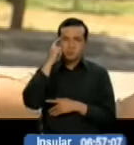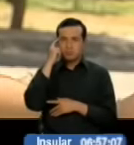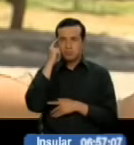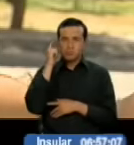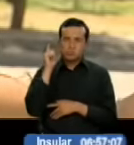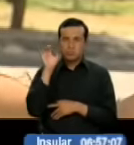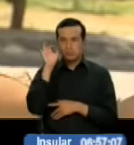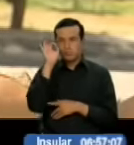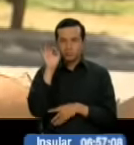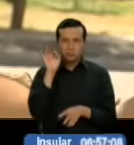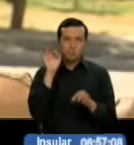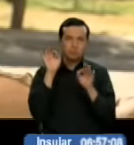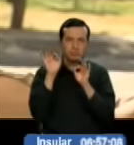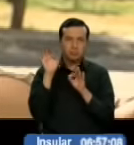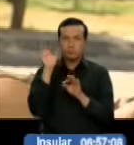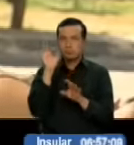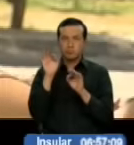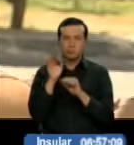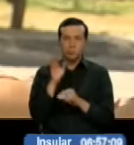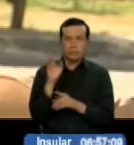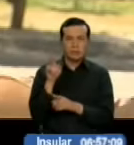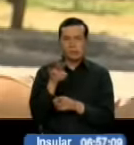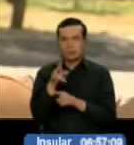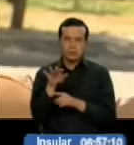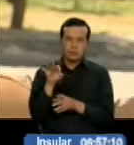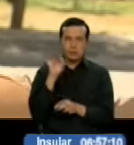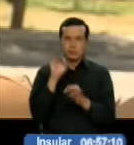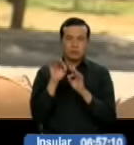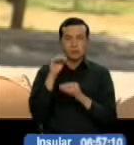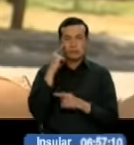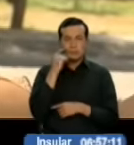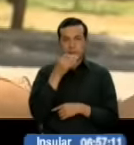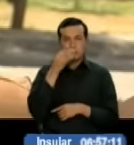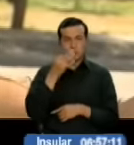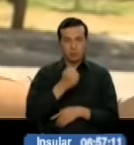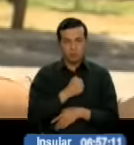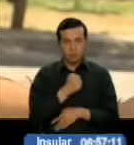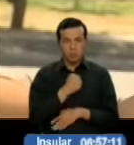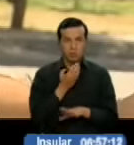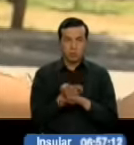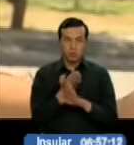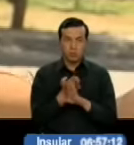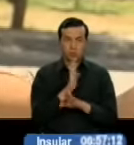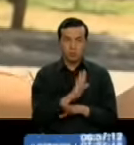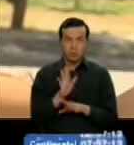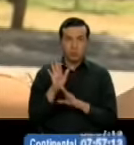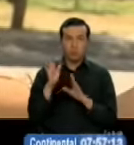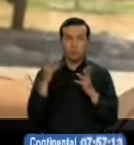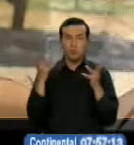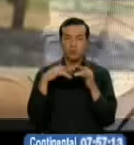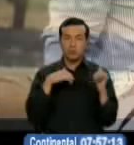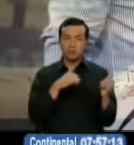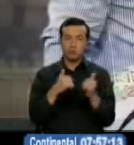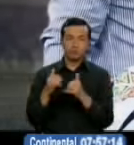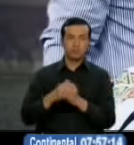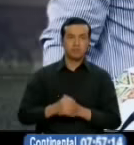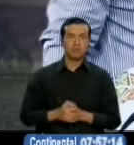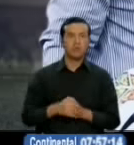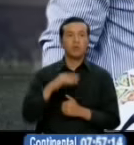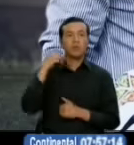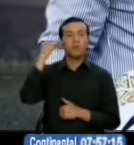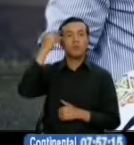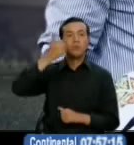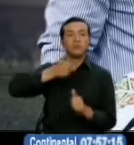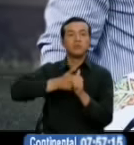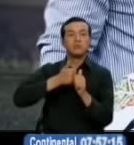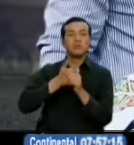darle, bueno, el toque de que necesita para poder plasmar la idea que yo tengo con respecto al funcionamiento. Futuro